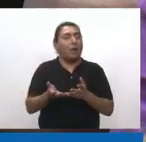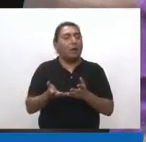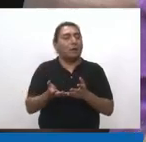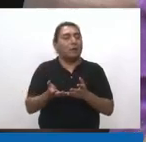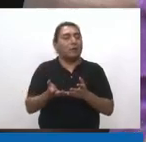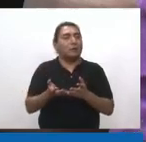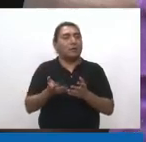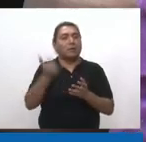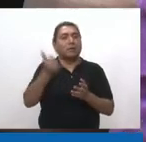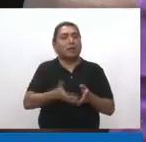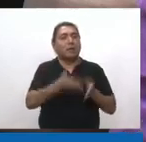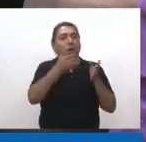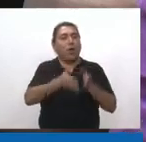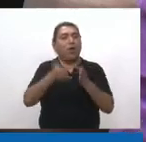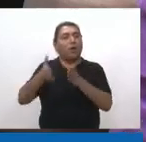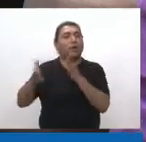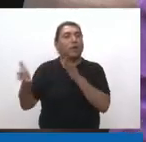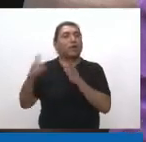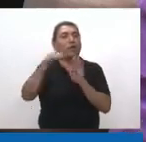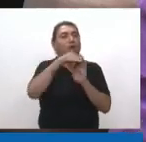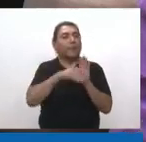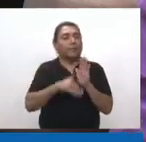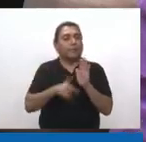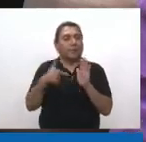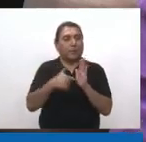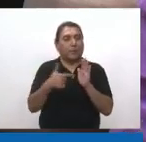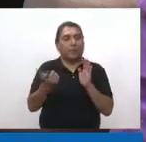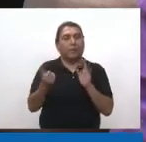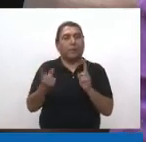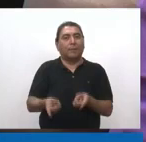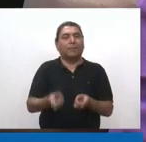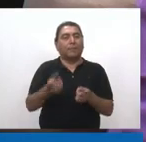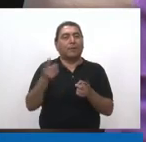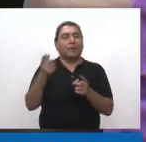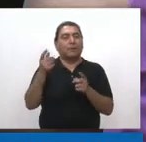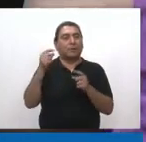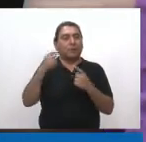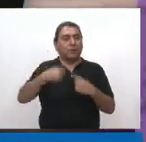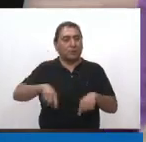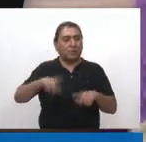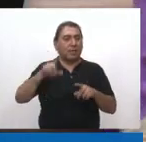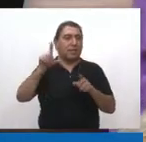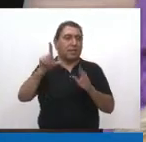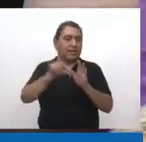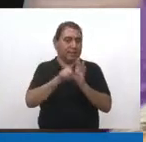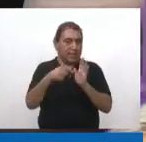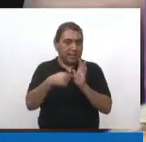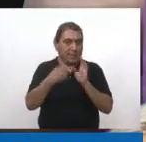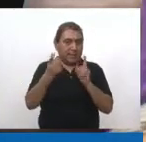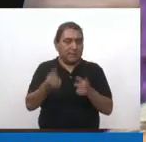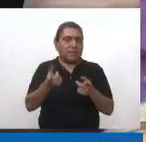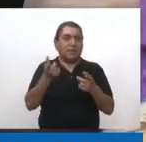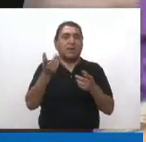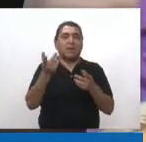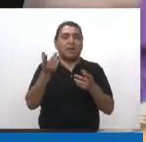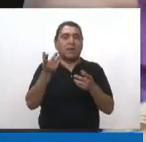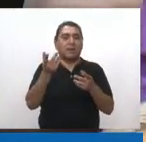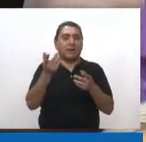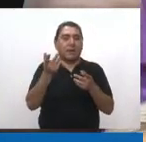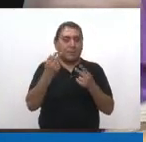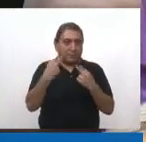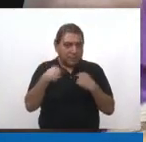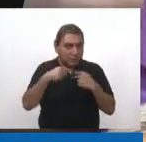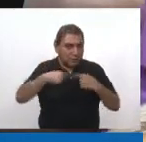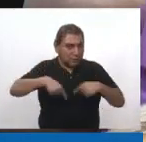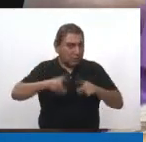fija el orden de prelación normativo, someterse inmediatamente a la convalidación legislativa, ajustarse al principio de